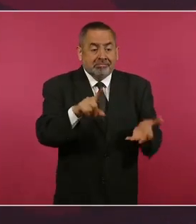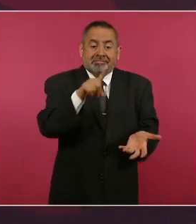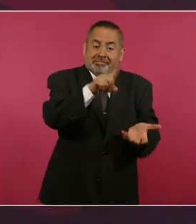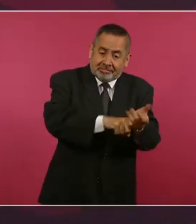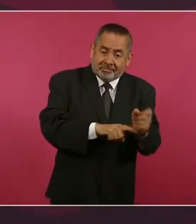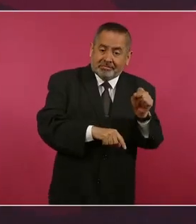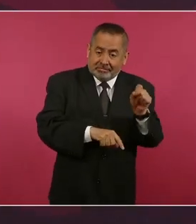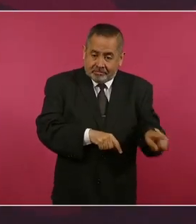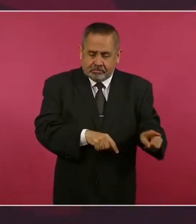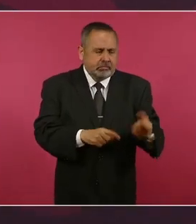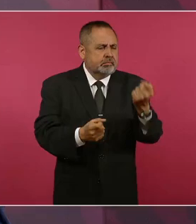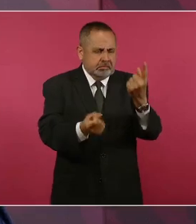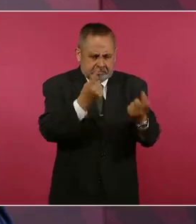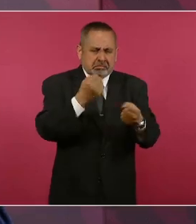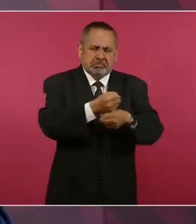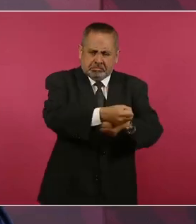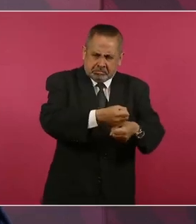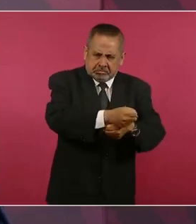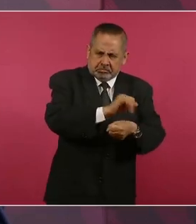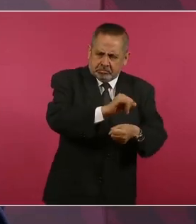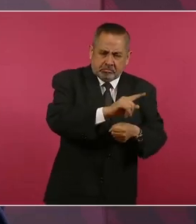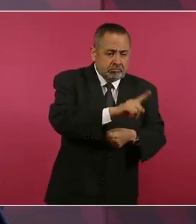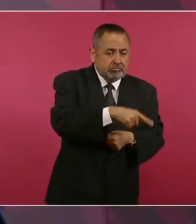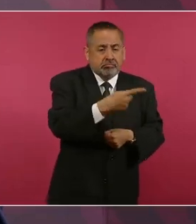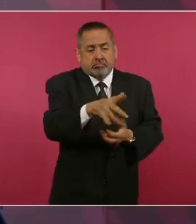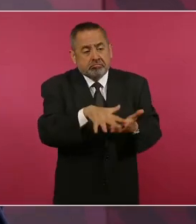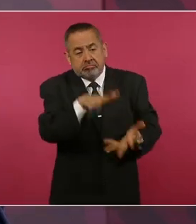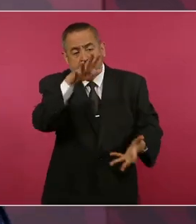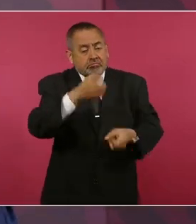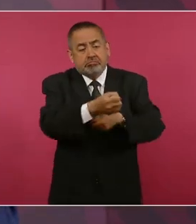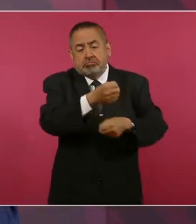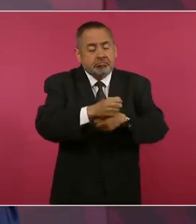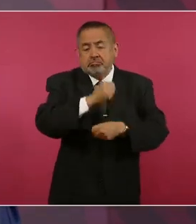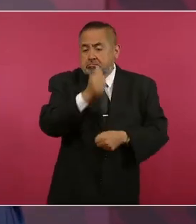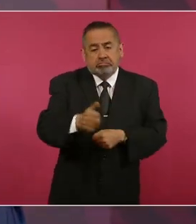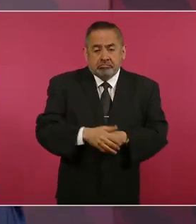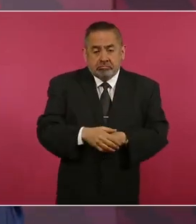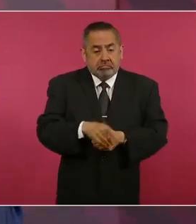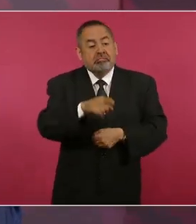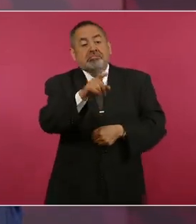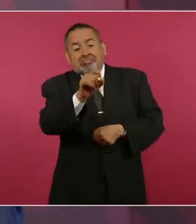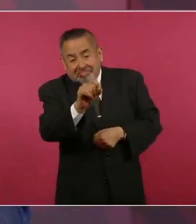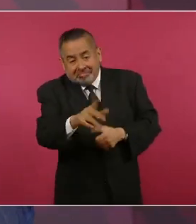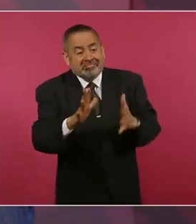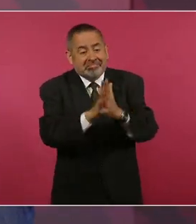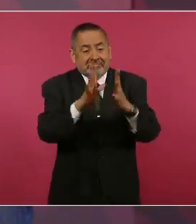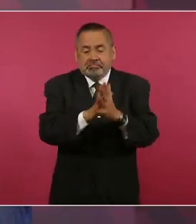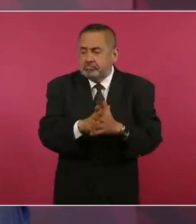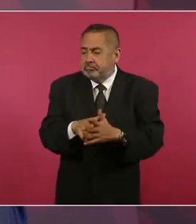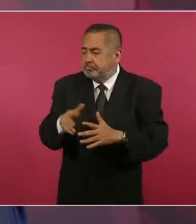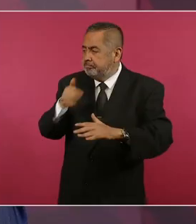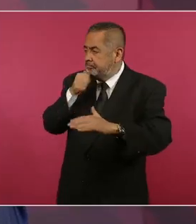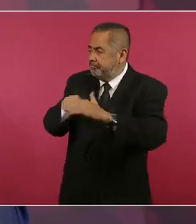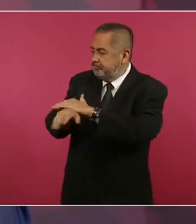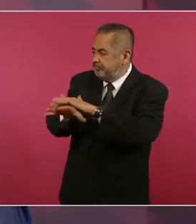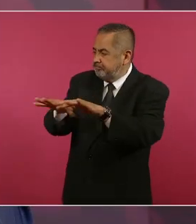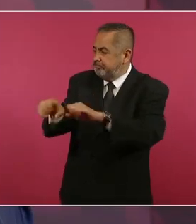quienes fueron torturados, pero hay otros que no y que sí participaron en la desaparición de los